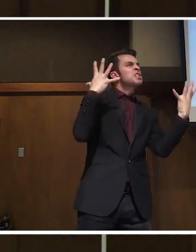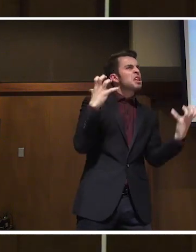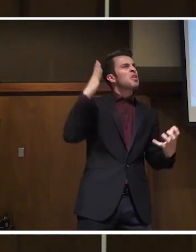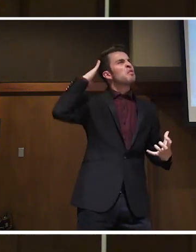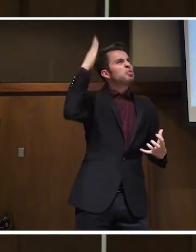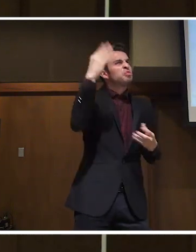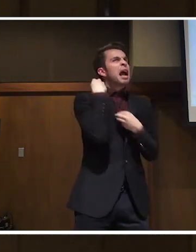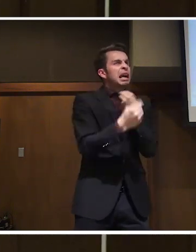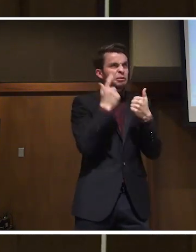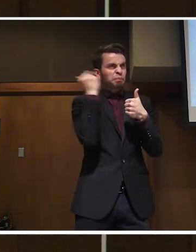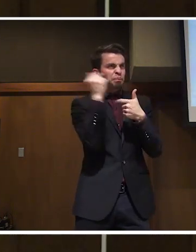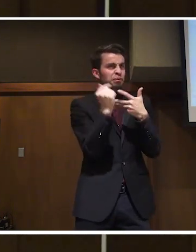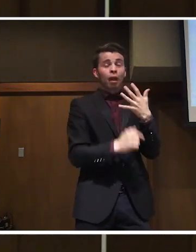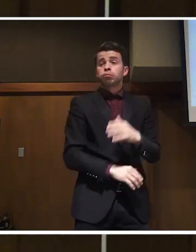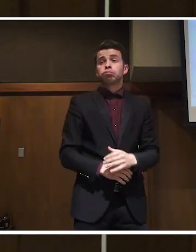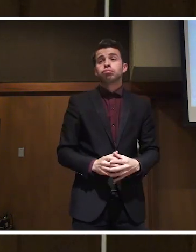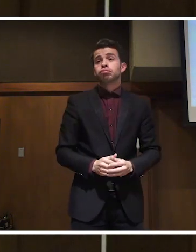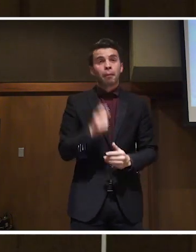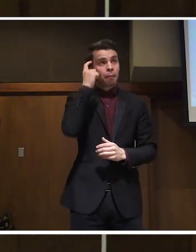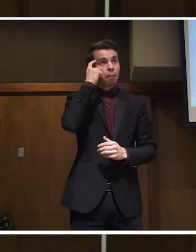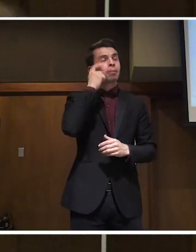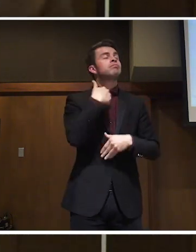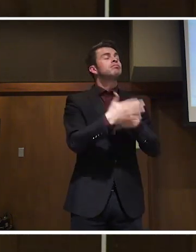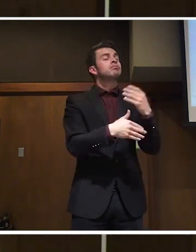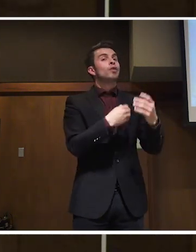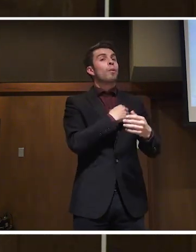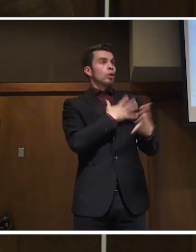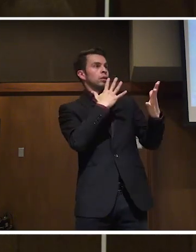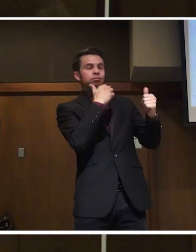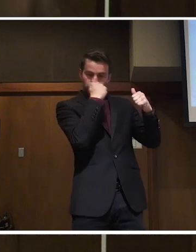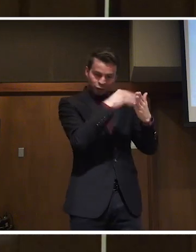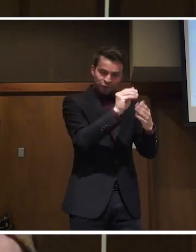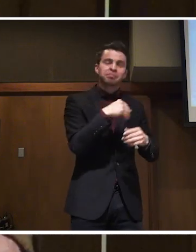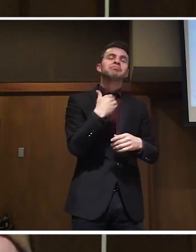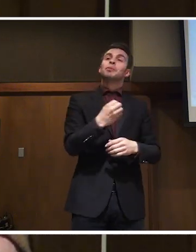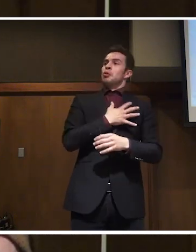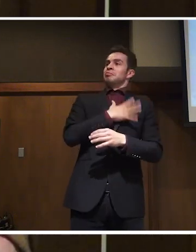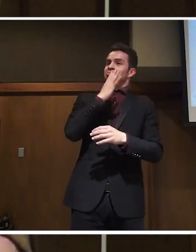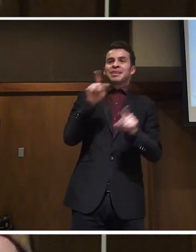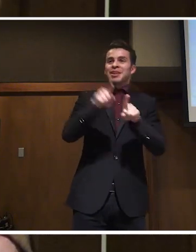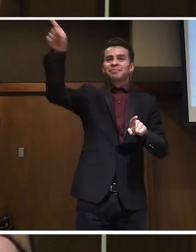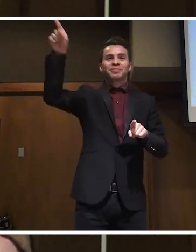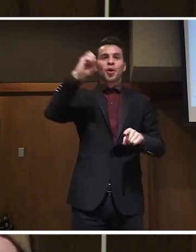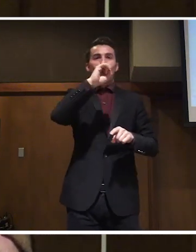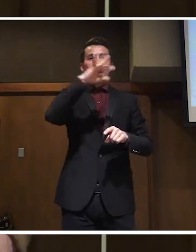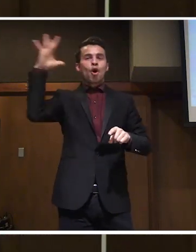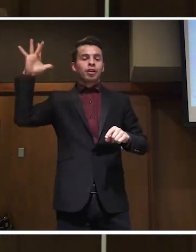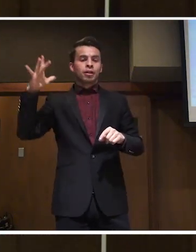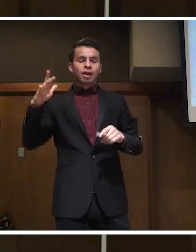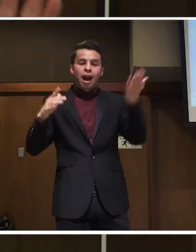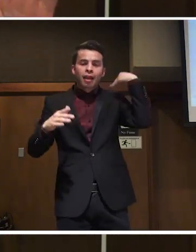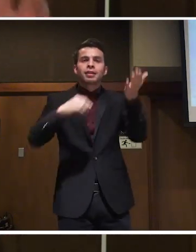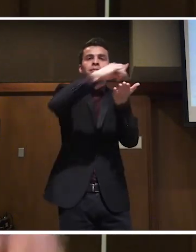siempre respondieron bien a las oportunidades. Cuando apareció por allá un tesoro hundido en el